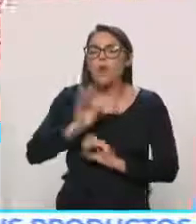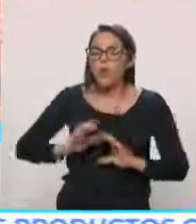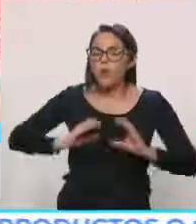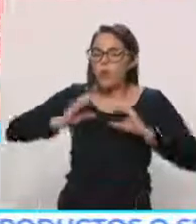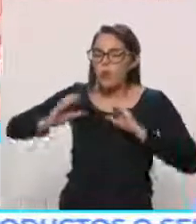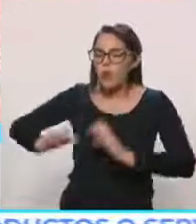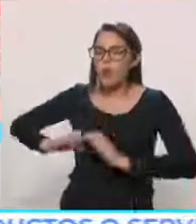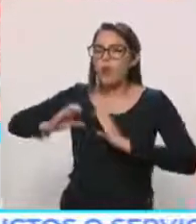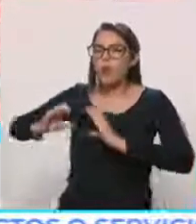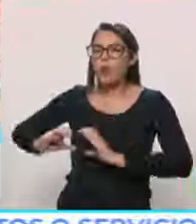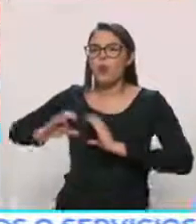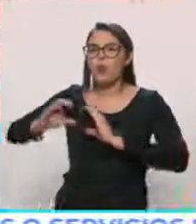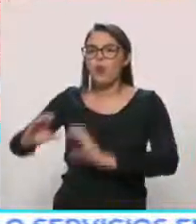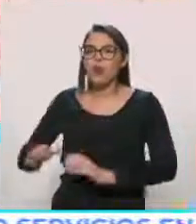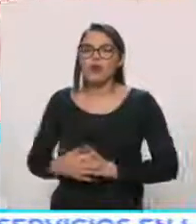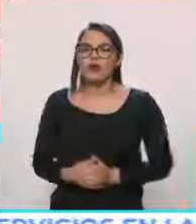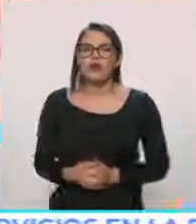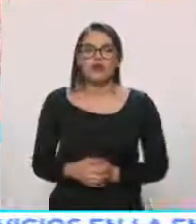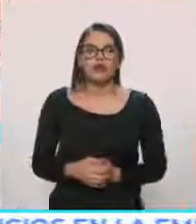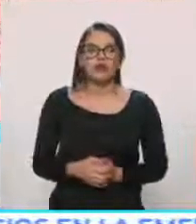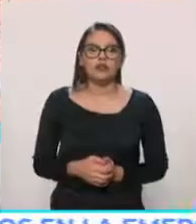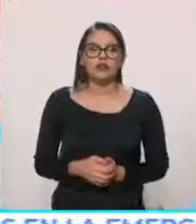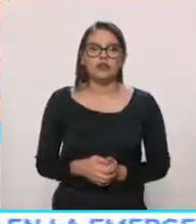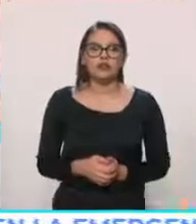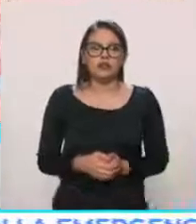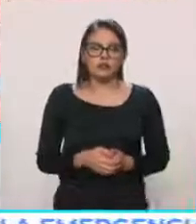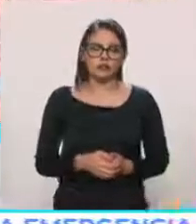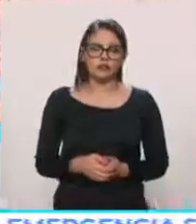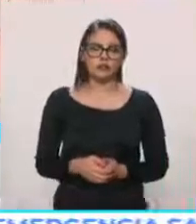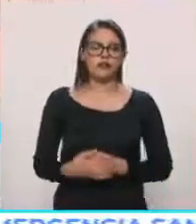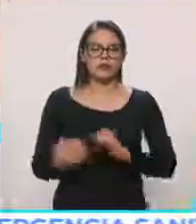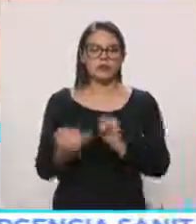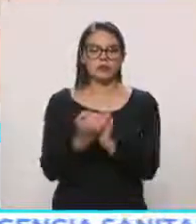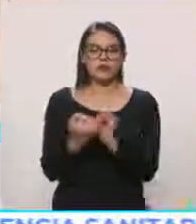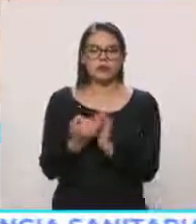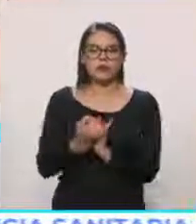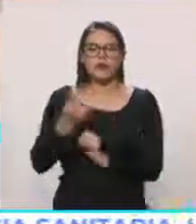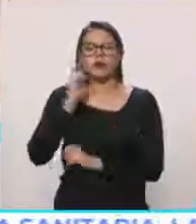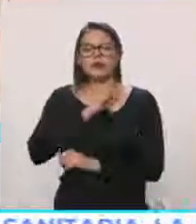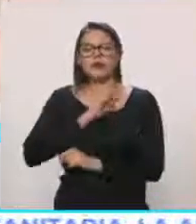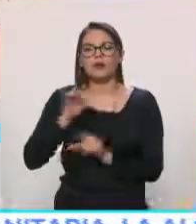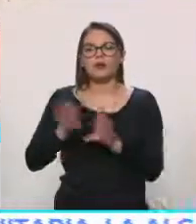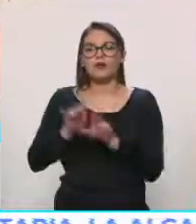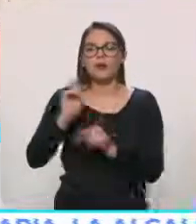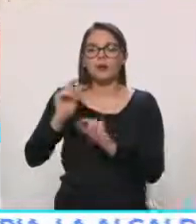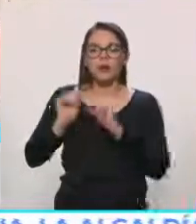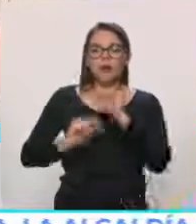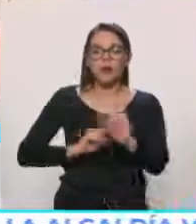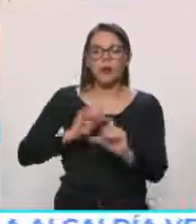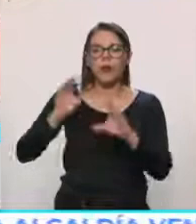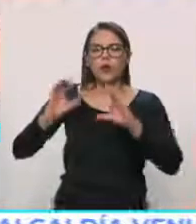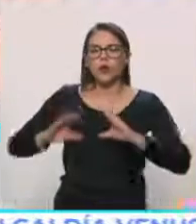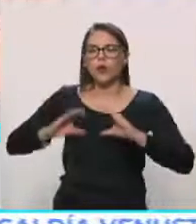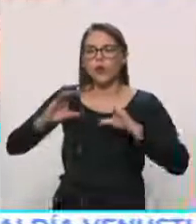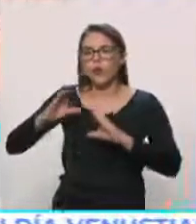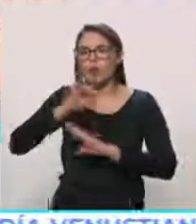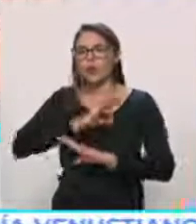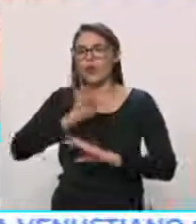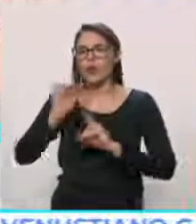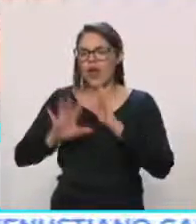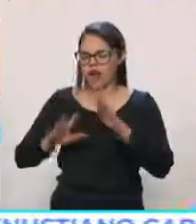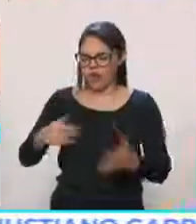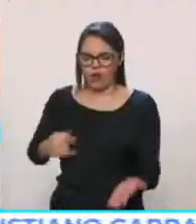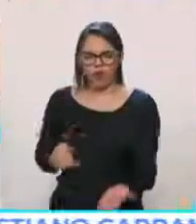demás, quedándonos en casa, no debe ser tampoco un pretexto para dejar de ejercer